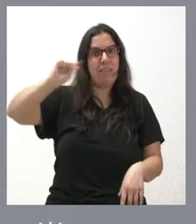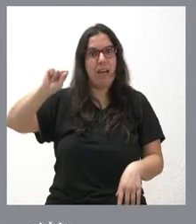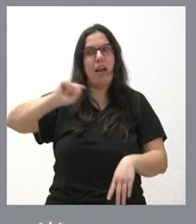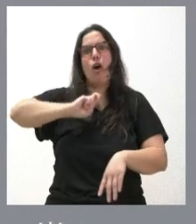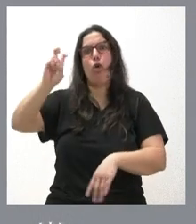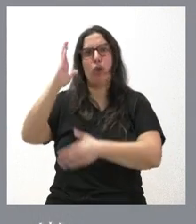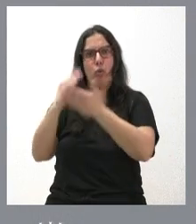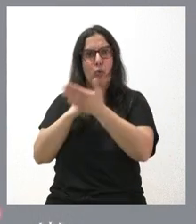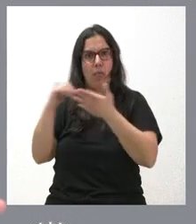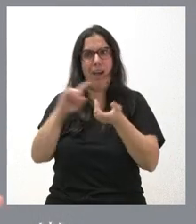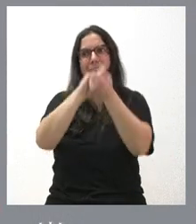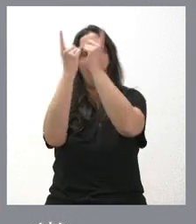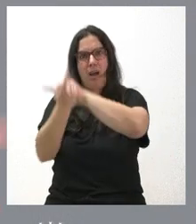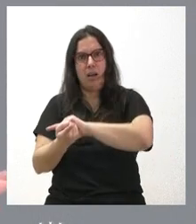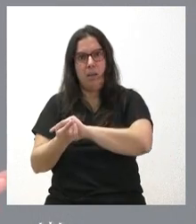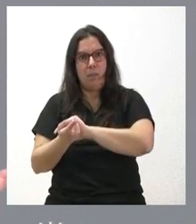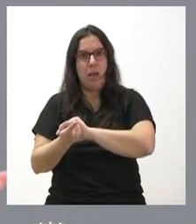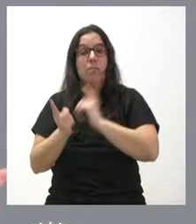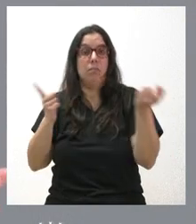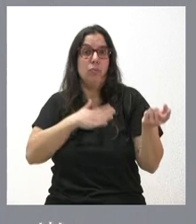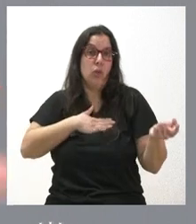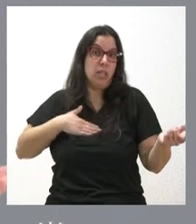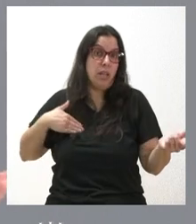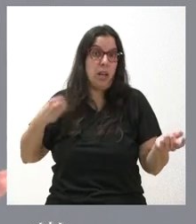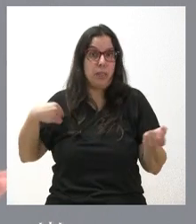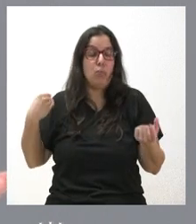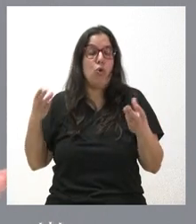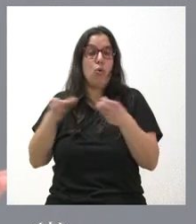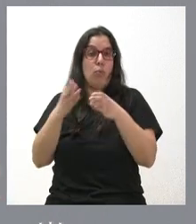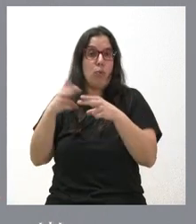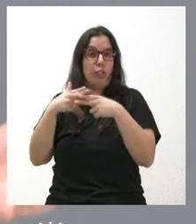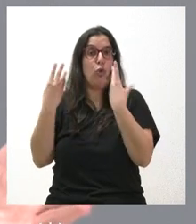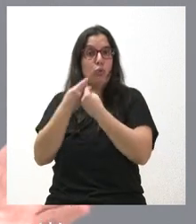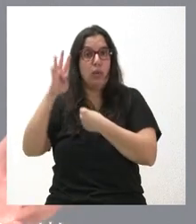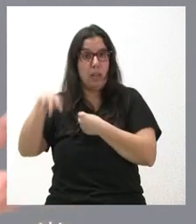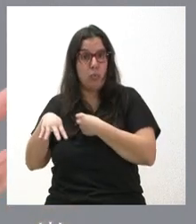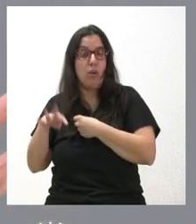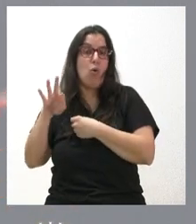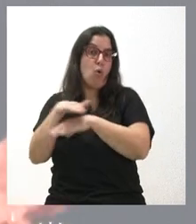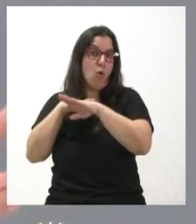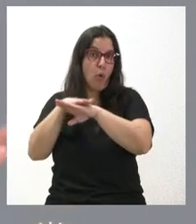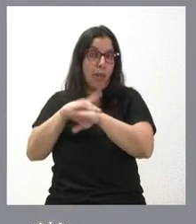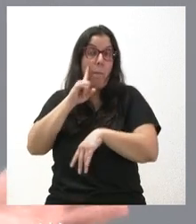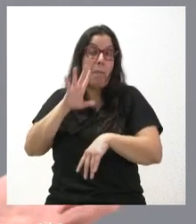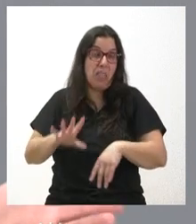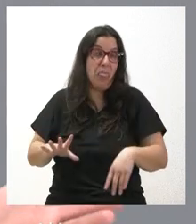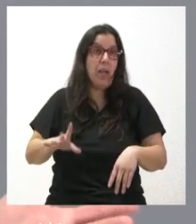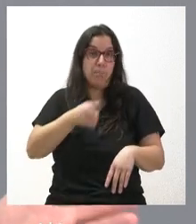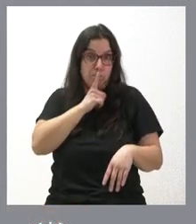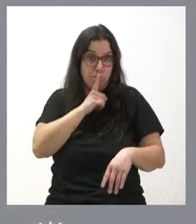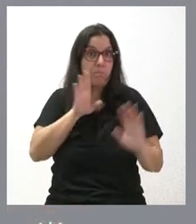a otra y lo que parece ser que pretende juns y el gobierno parece que ha